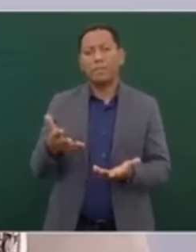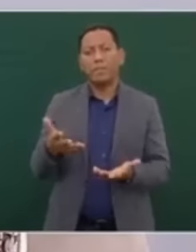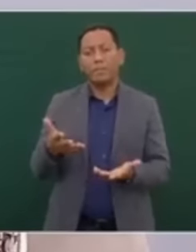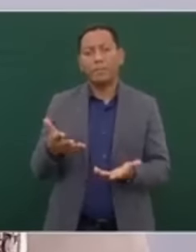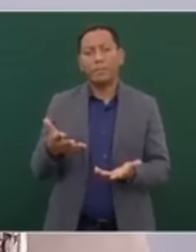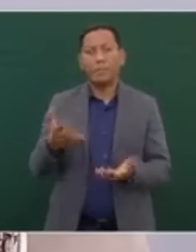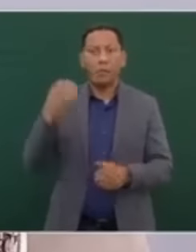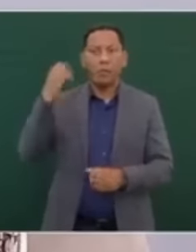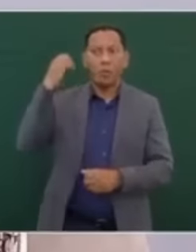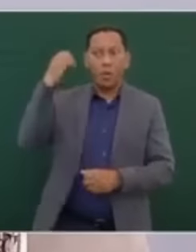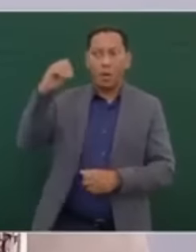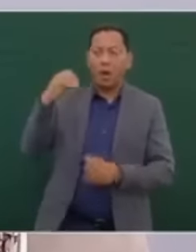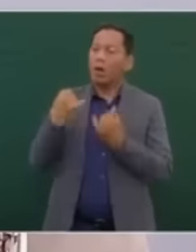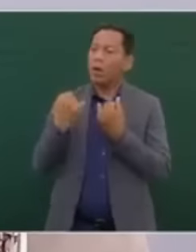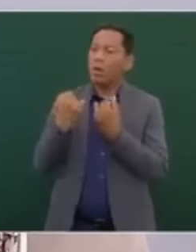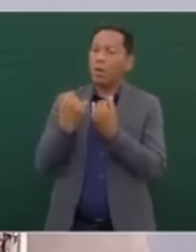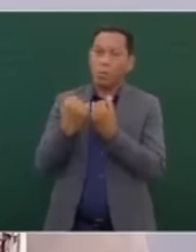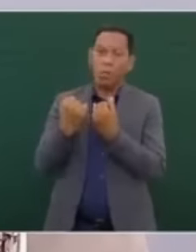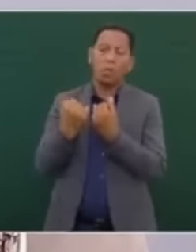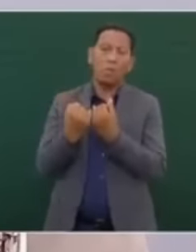y en Oaxaca igual,